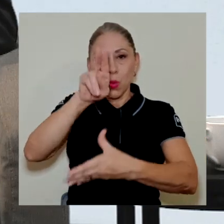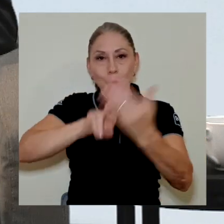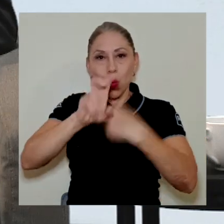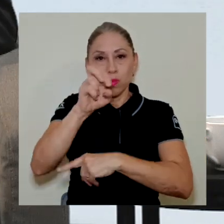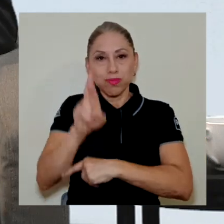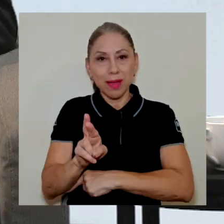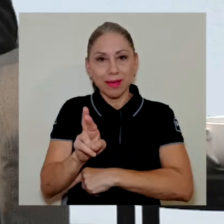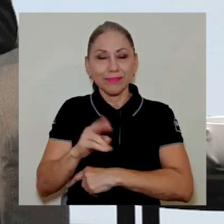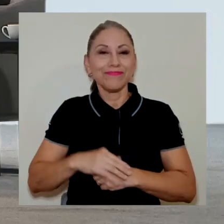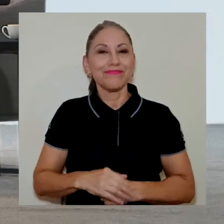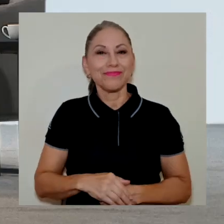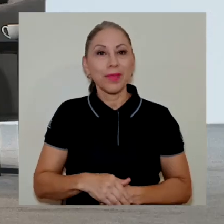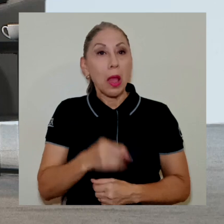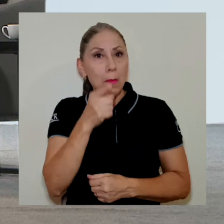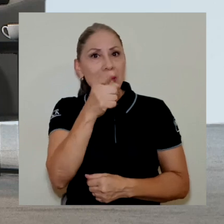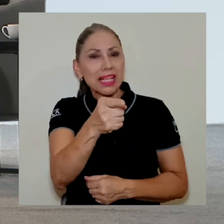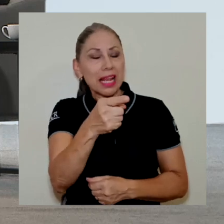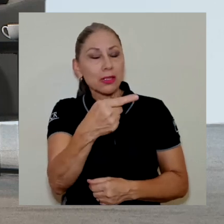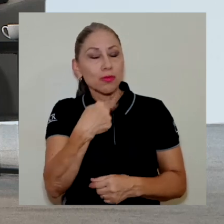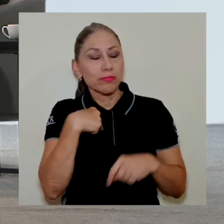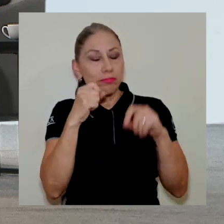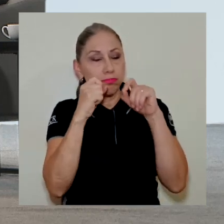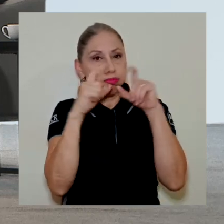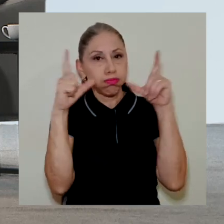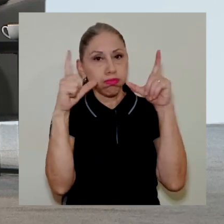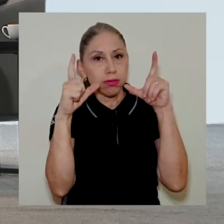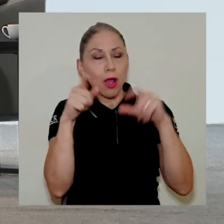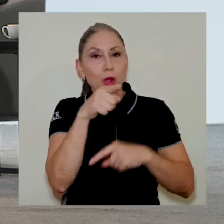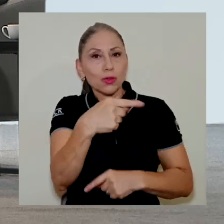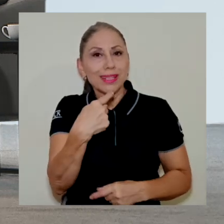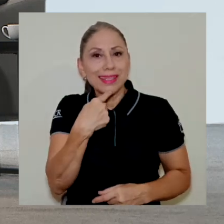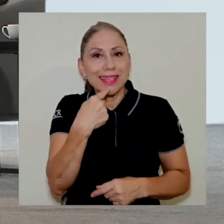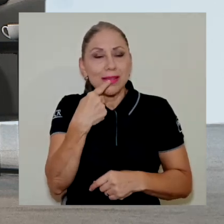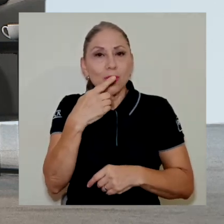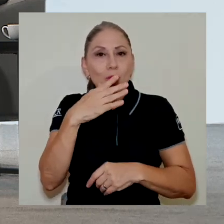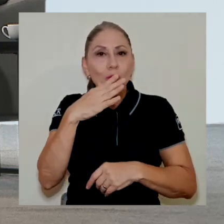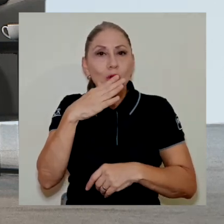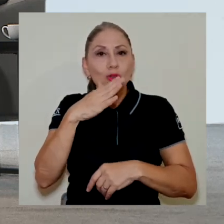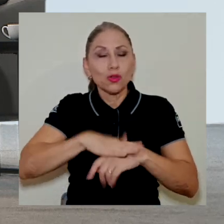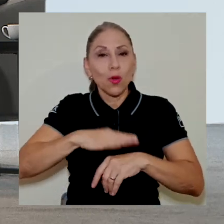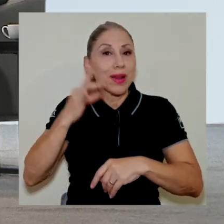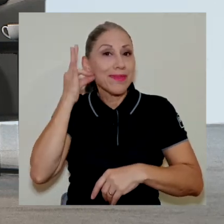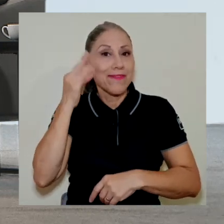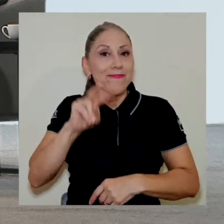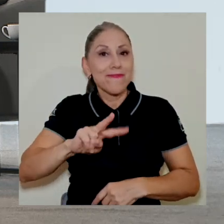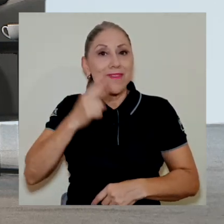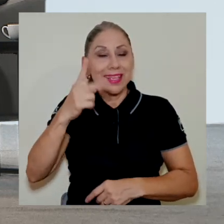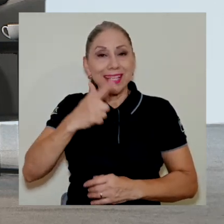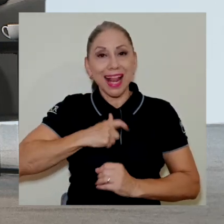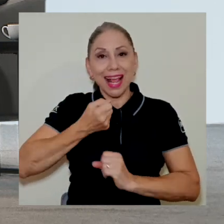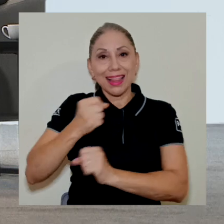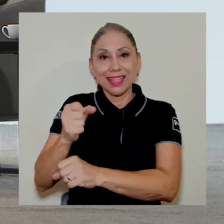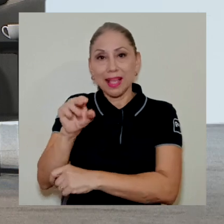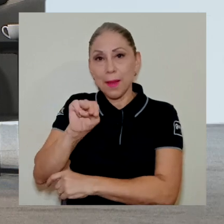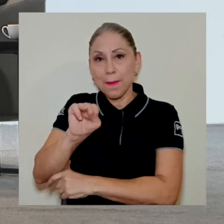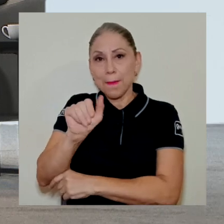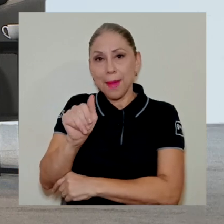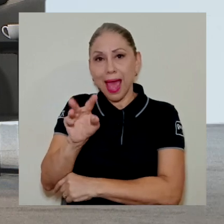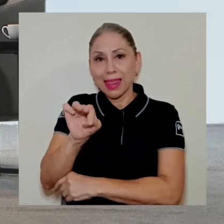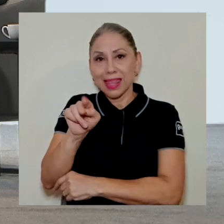Costa Rica. Marcela, usted me dejó perplejo con ese comentario que hizo de la vicealcaldesa